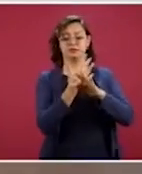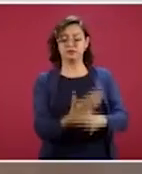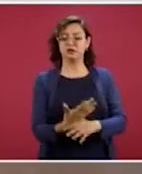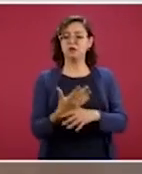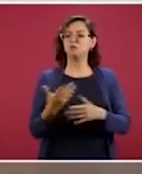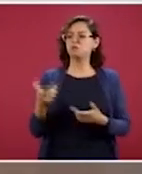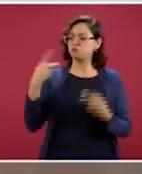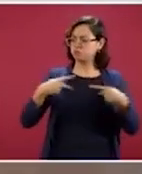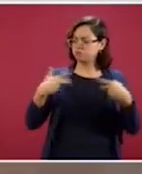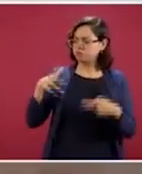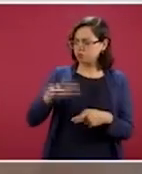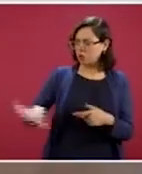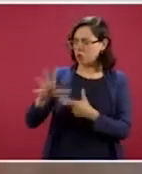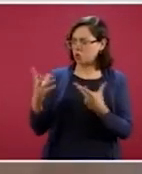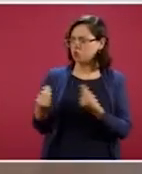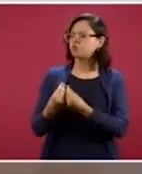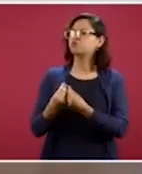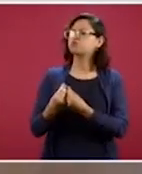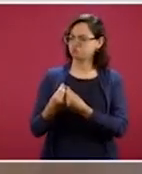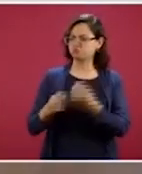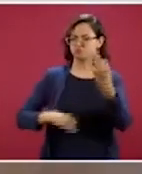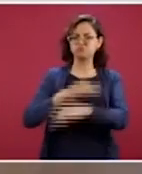nada. Entonces,